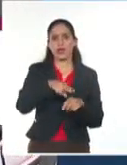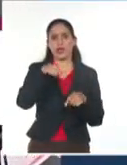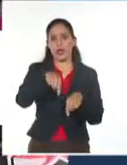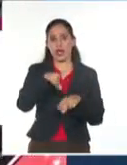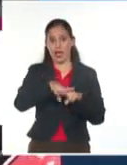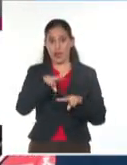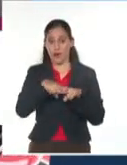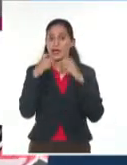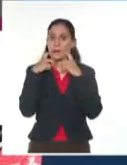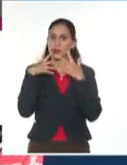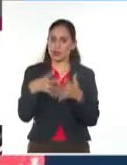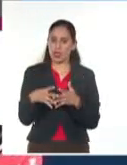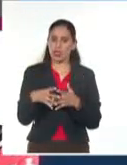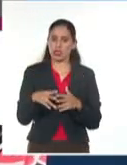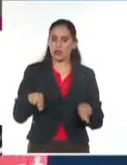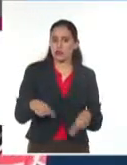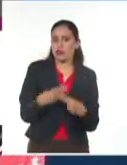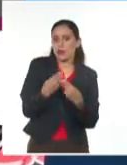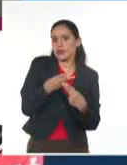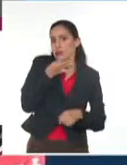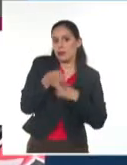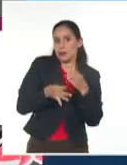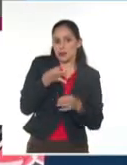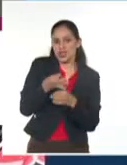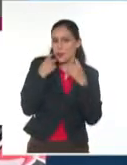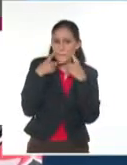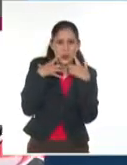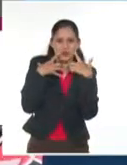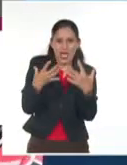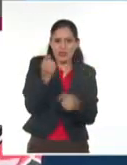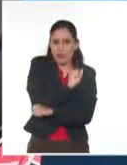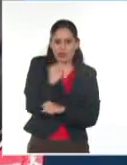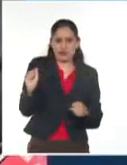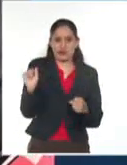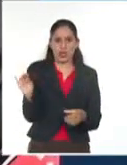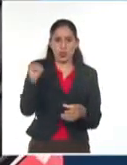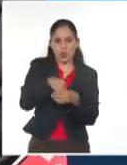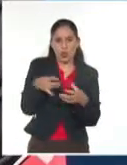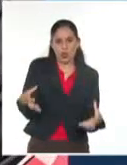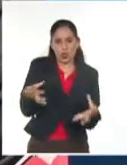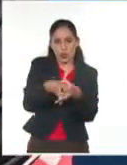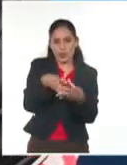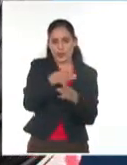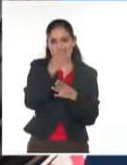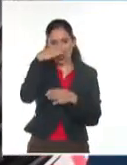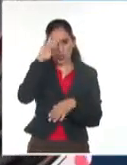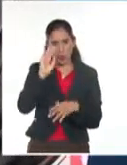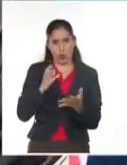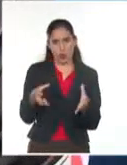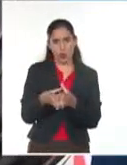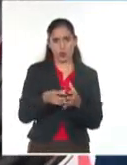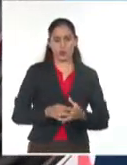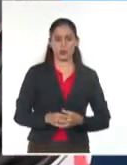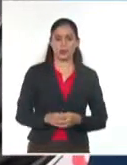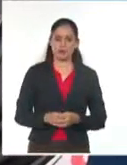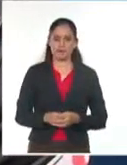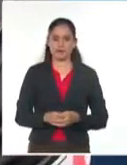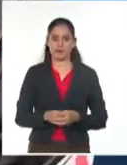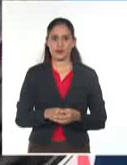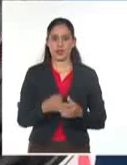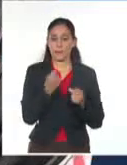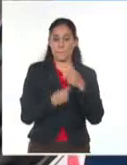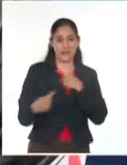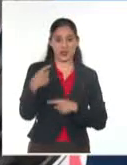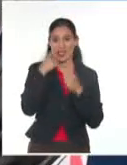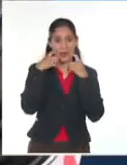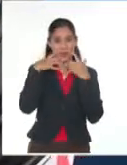completa. ¿Tu aporte ha sido significativo desde que te incorporaste al equipo de Santiago de Cuba? Sí, solo de prepararnos, concentrarnos a la hora de